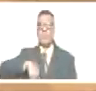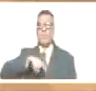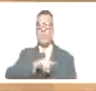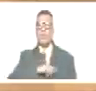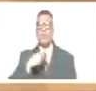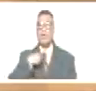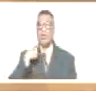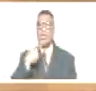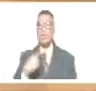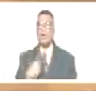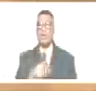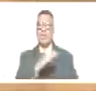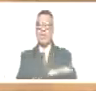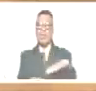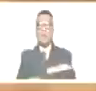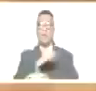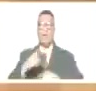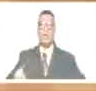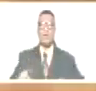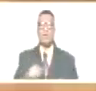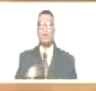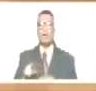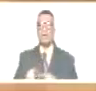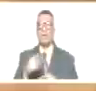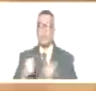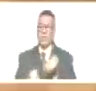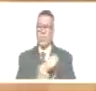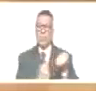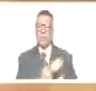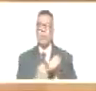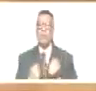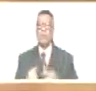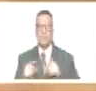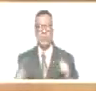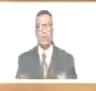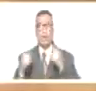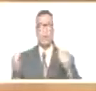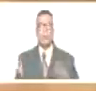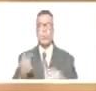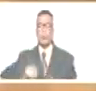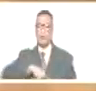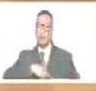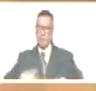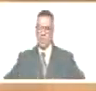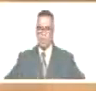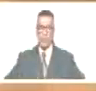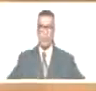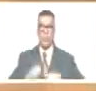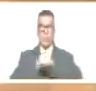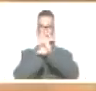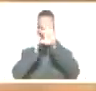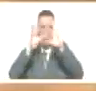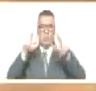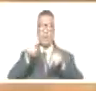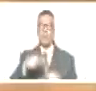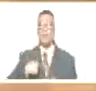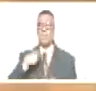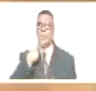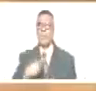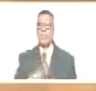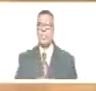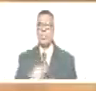oposición democrática, vamos a impulsar todo nuestro esfuerzo para que esto sea esclarecido. Se dice, caiga quien